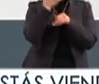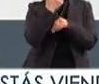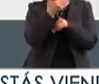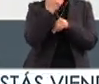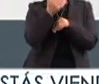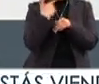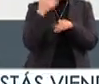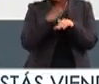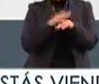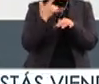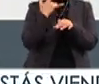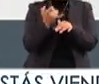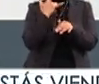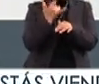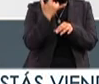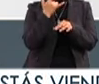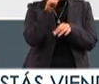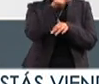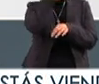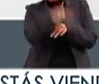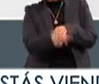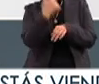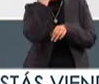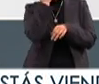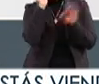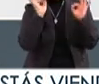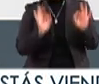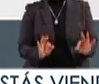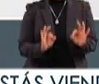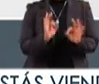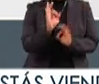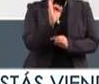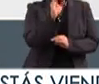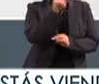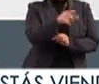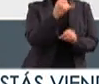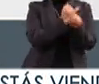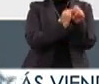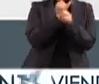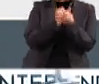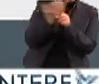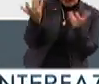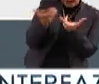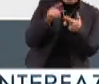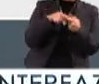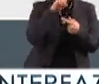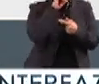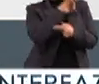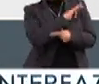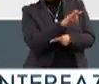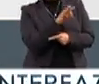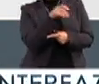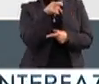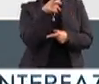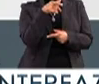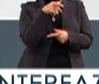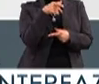lo más posible ser un gran estudiante investigación también puede ser